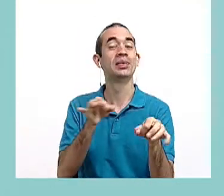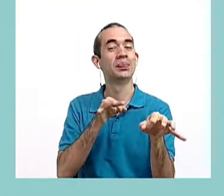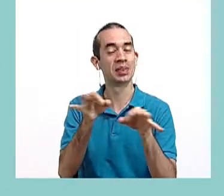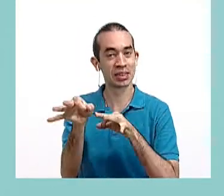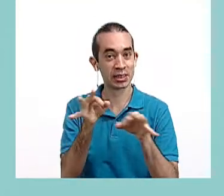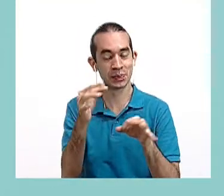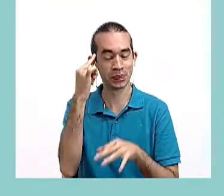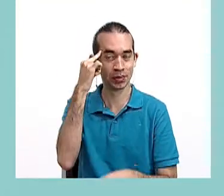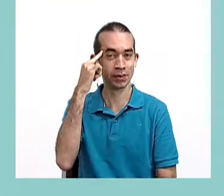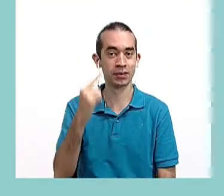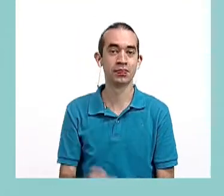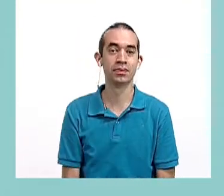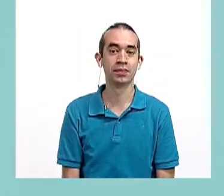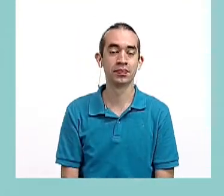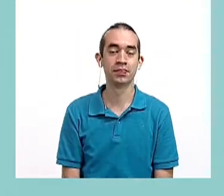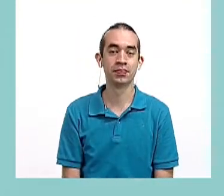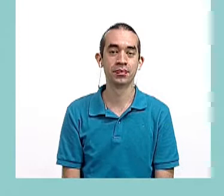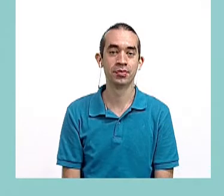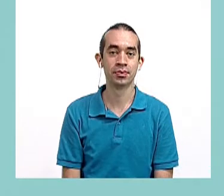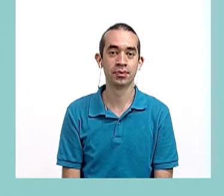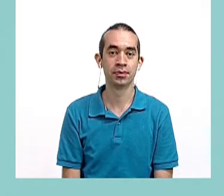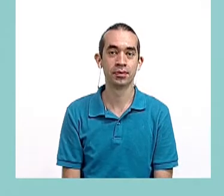nuestro pensamiento.